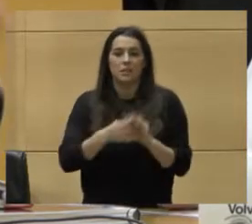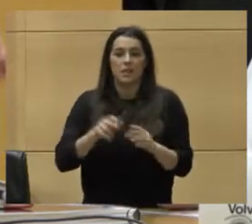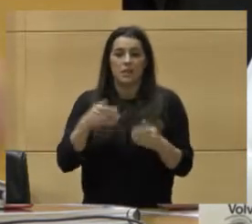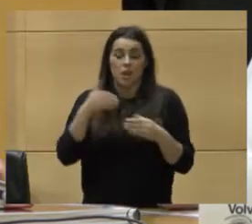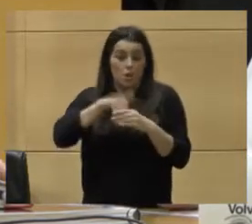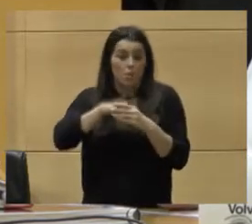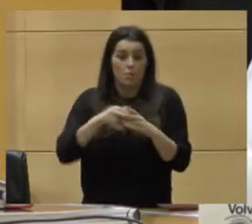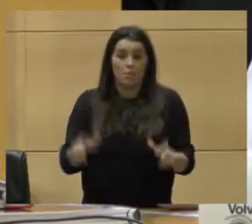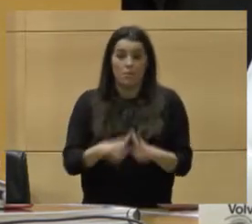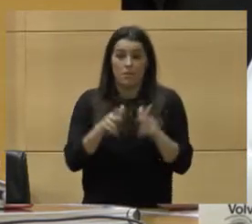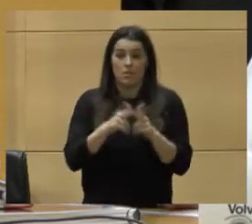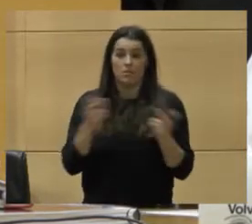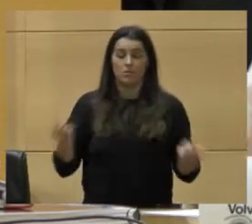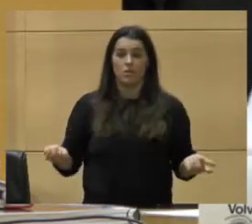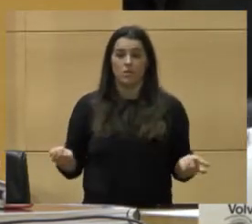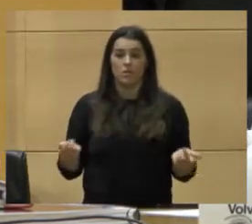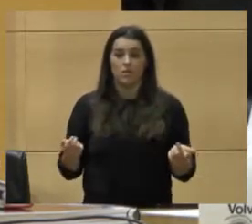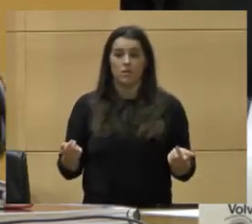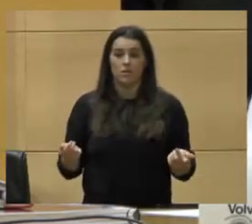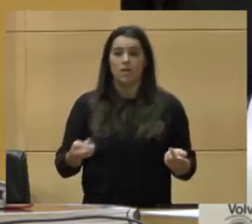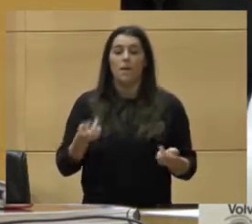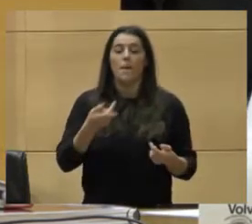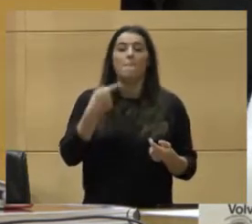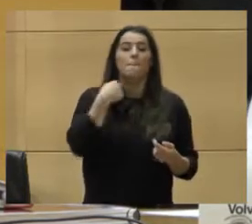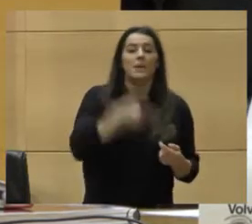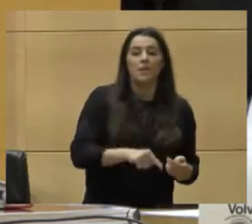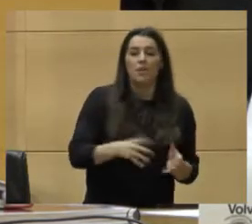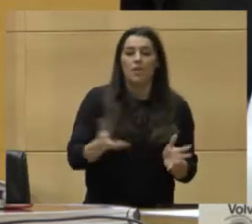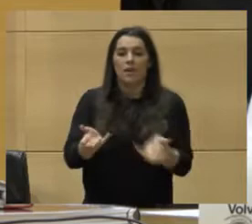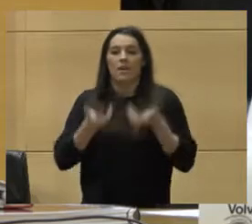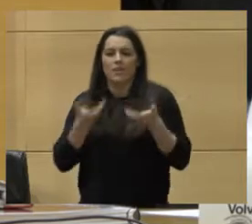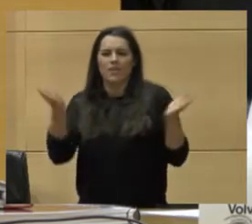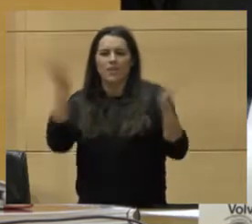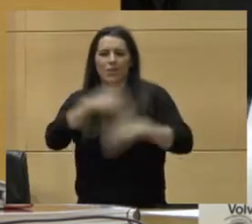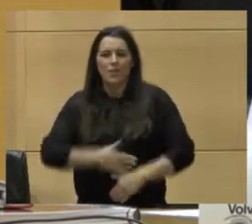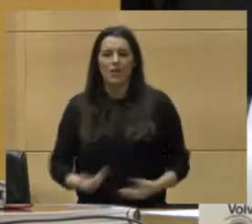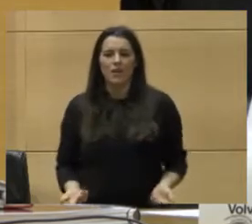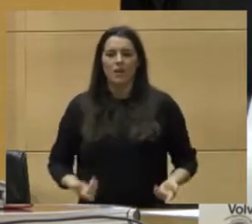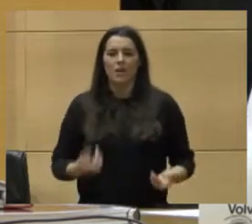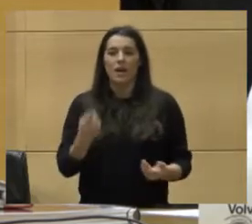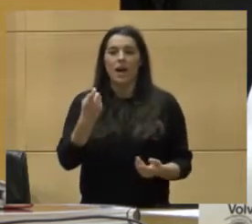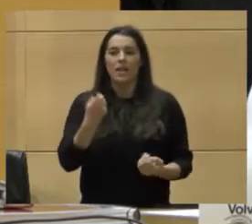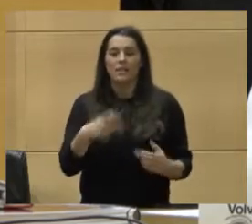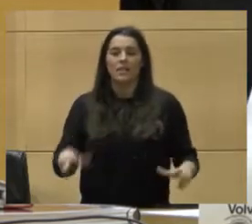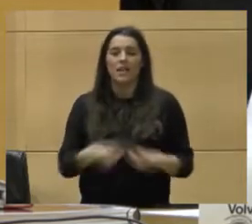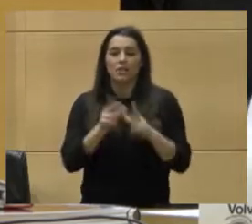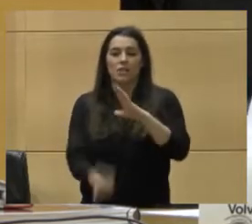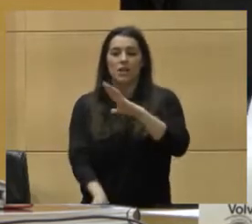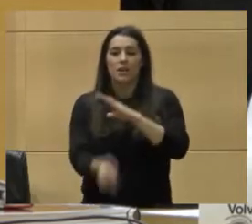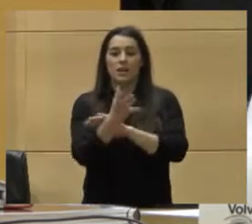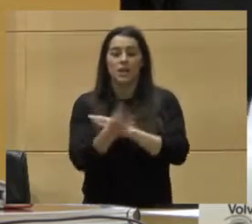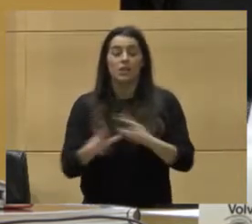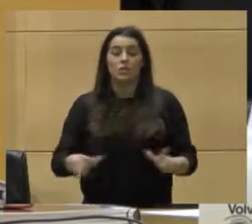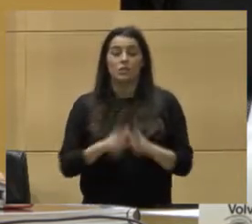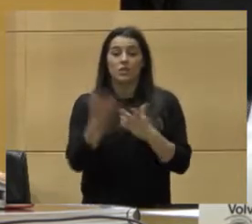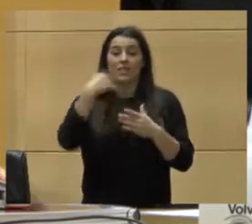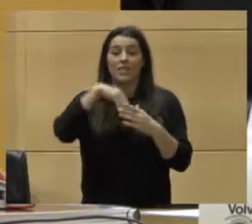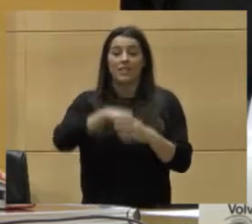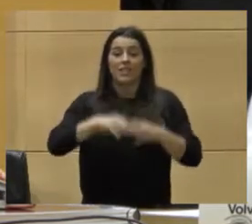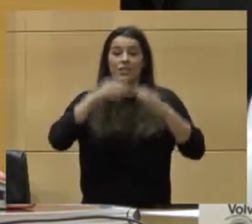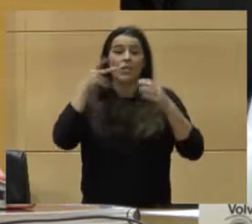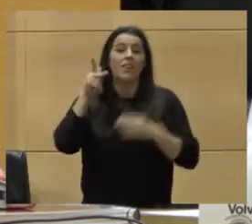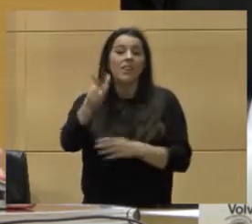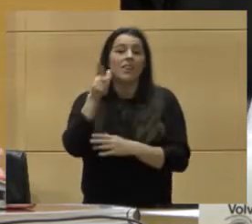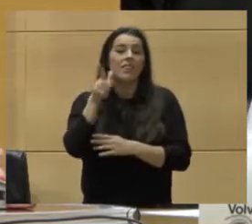que no hay loser y no hay un 'nueve' winners que de lo que se trate reconstruir una sociedad que dé garantías de derechos a todos ya todas